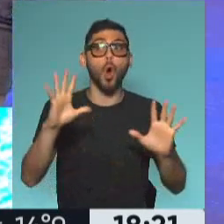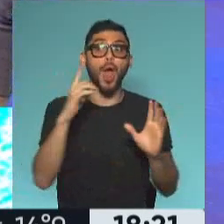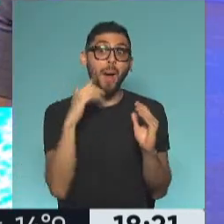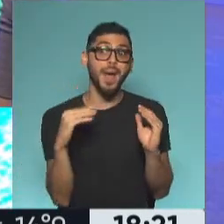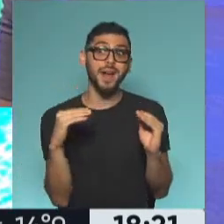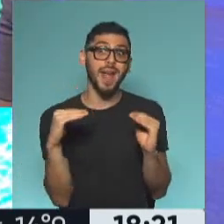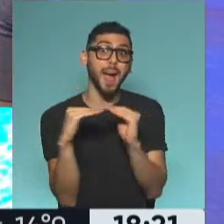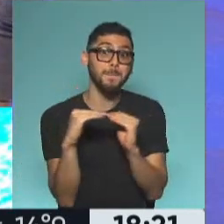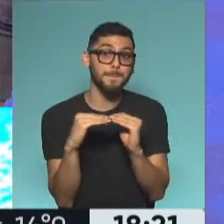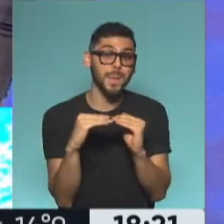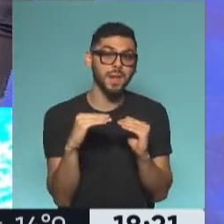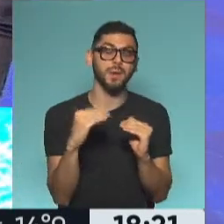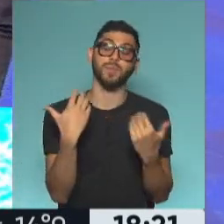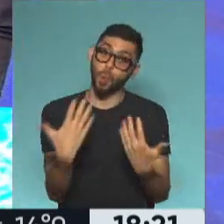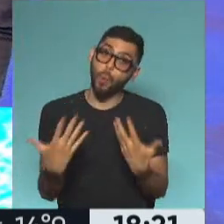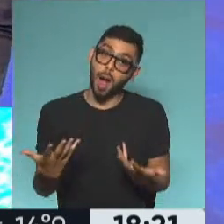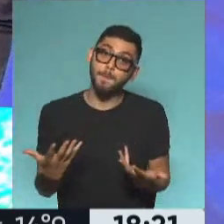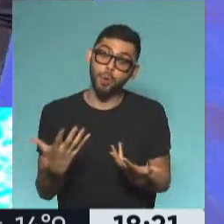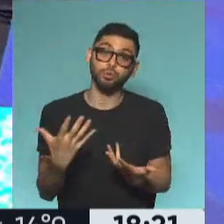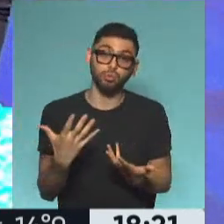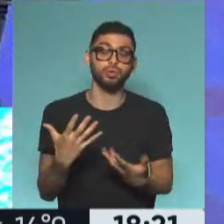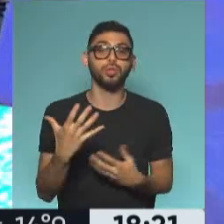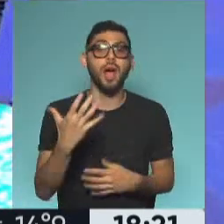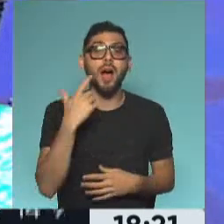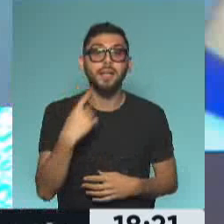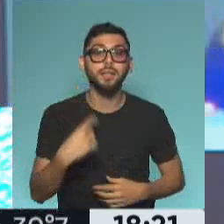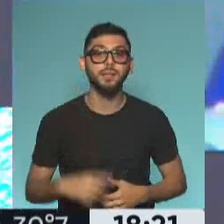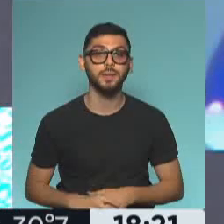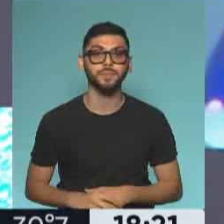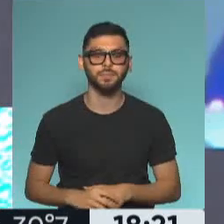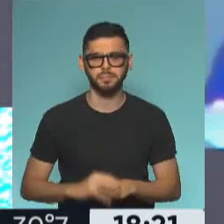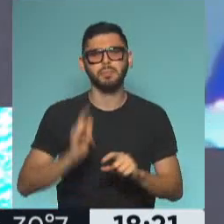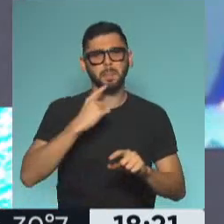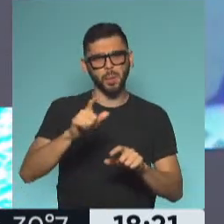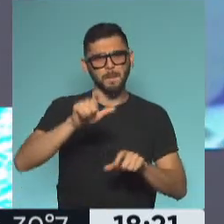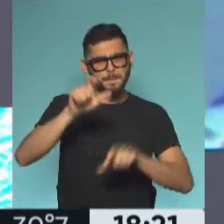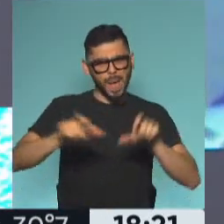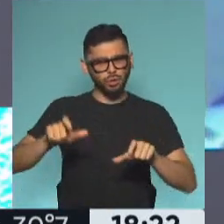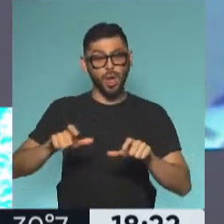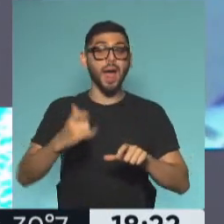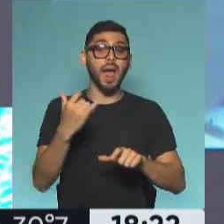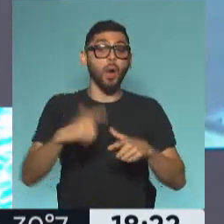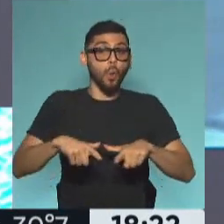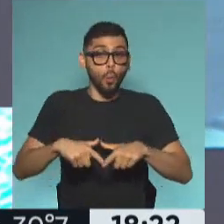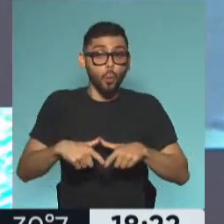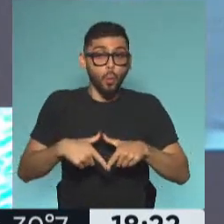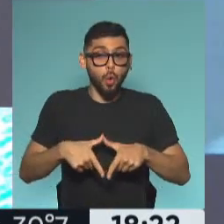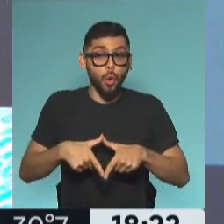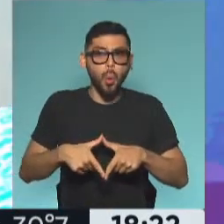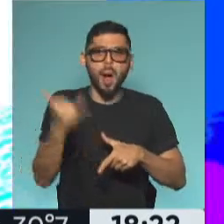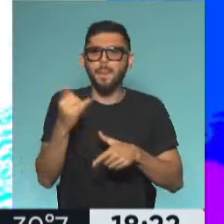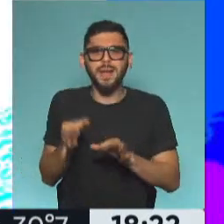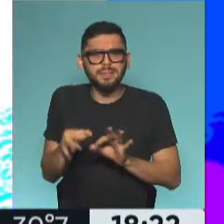empatarlo, gata. Vamos, muchachos. Bueno, pregunta, vamos. ¿Las personas con vulva tienen